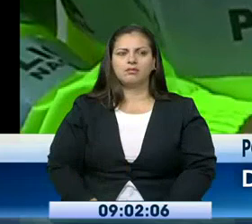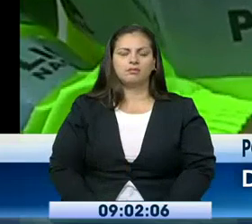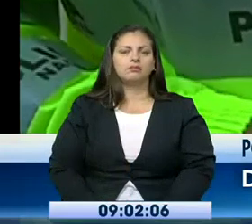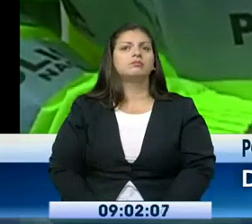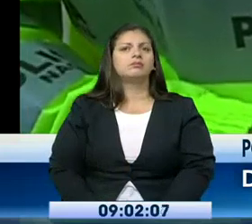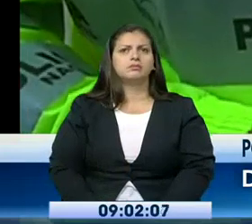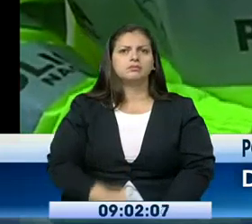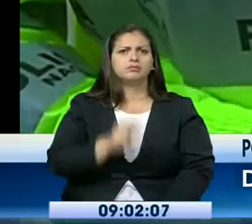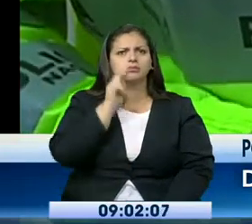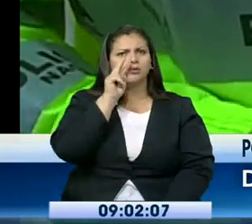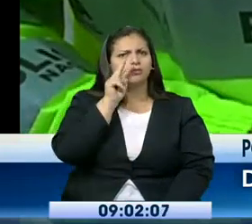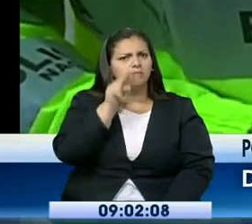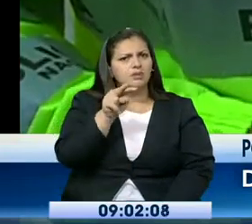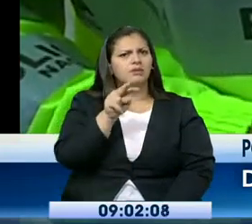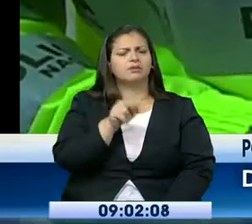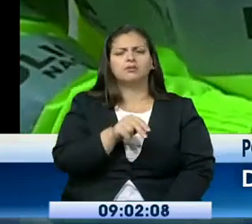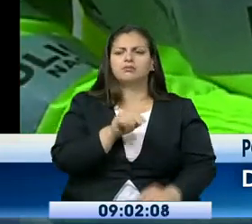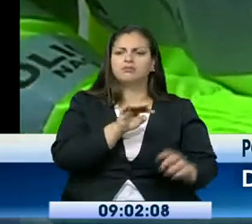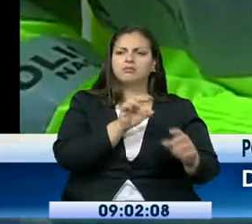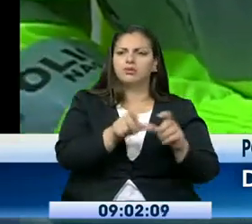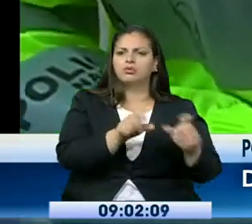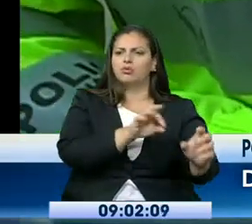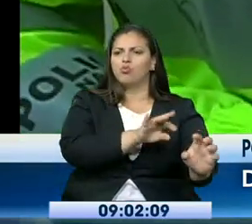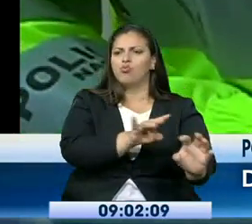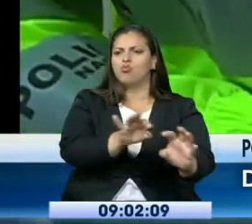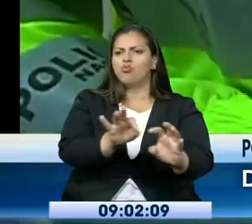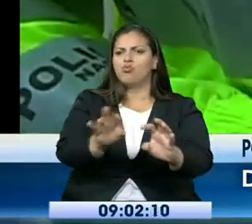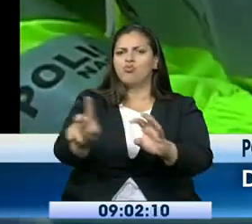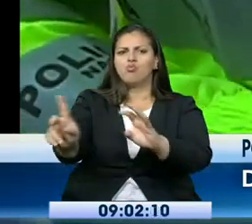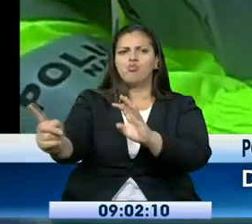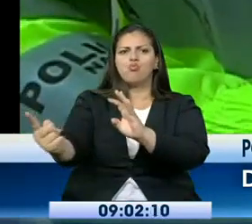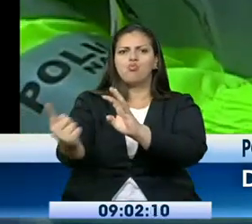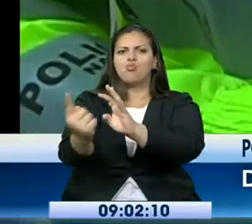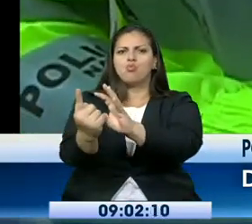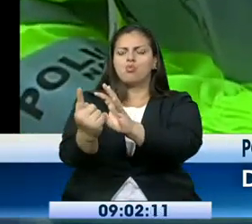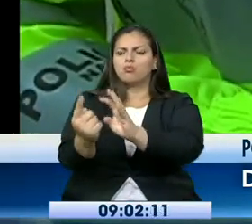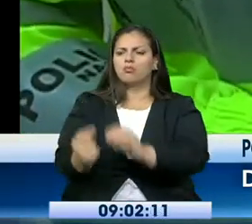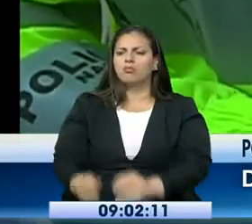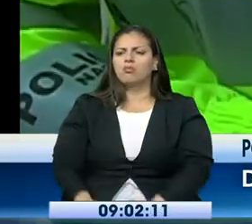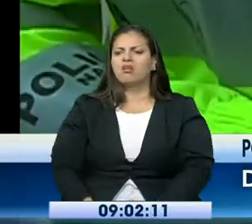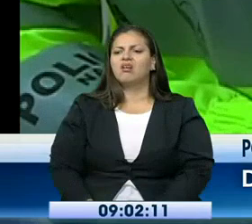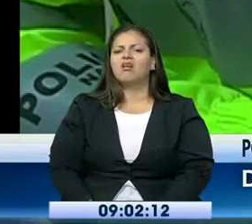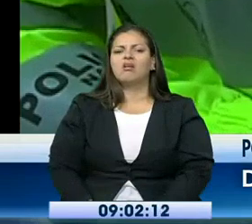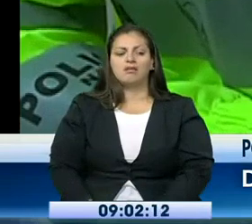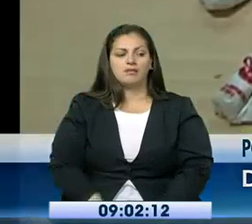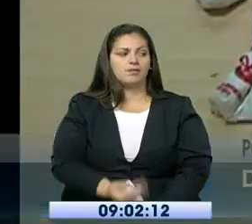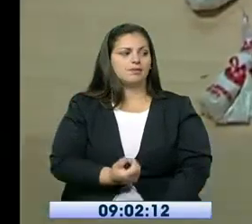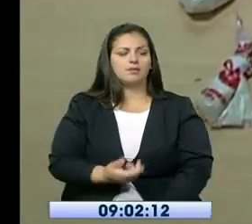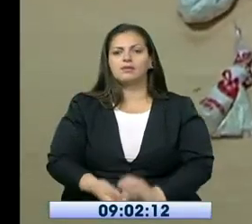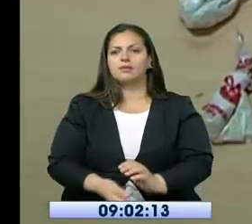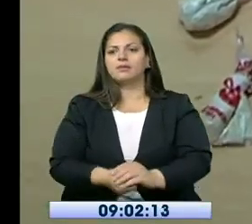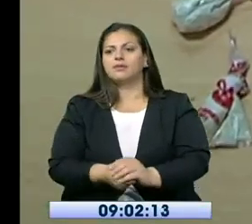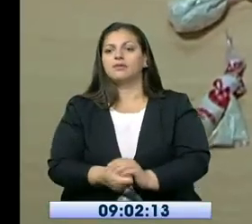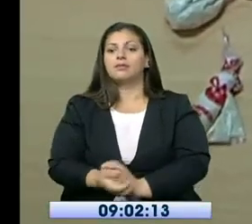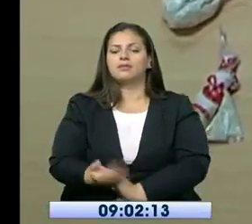varias personas con el fin de adquirir esta poderosa sustancia ilícita llamada H. Informó Julio César Saona.